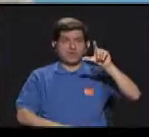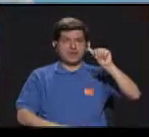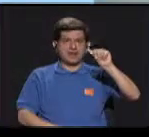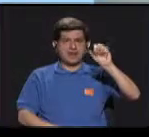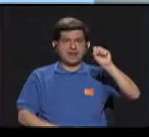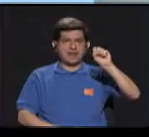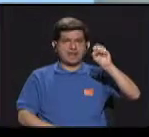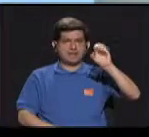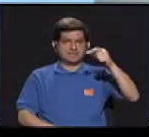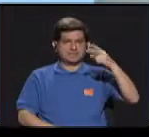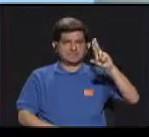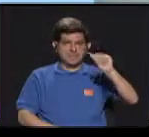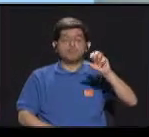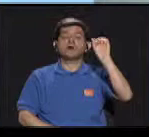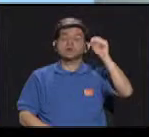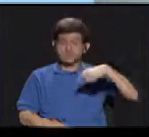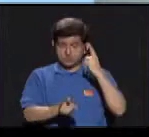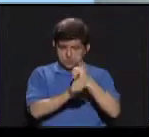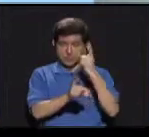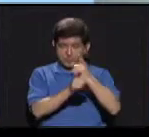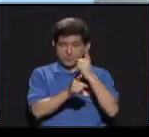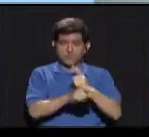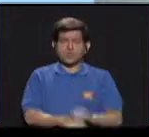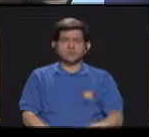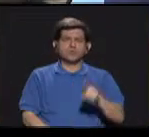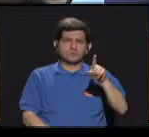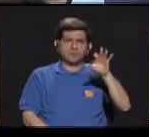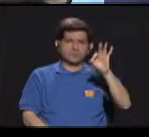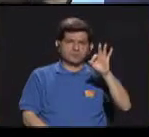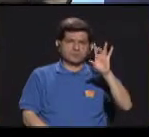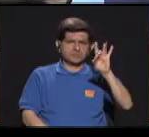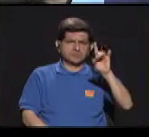que estábamos comentando. Después de La Cegua, sí. Que fue en